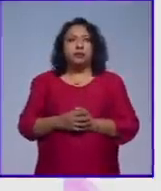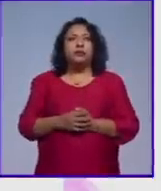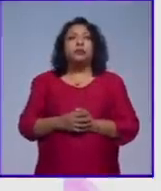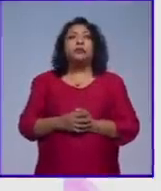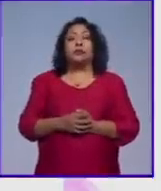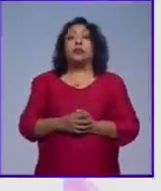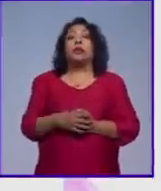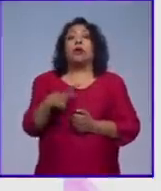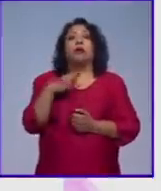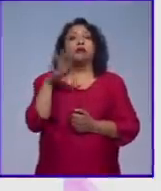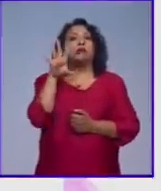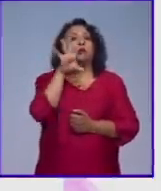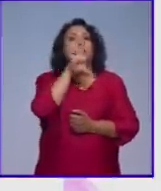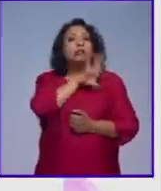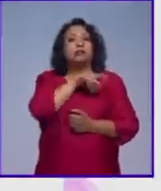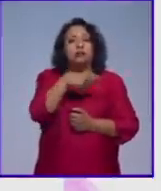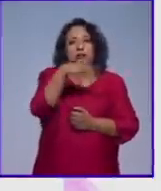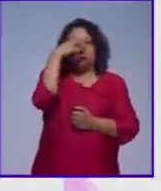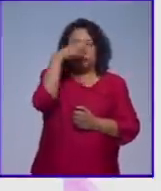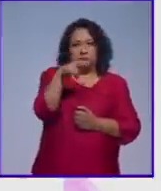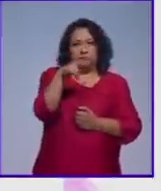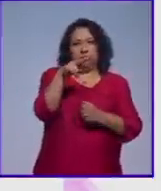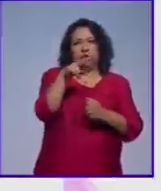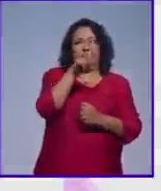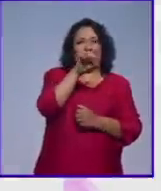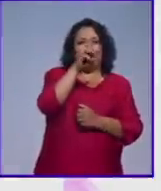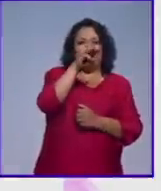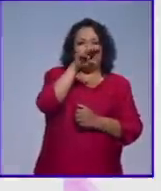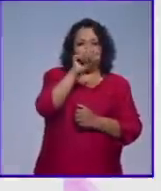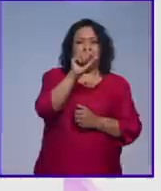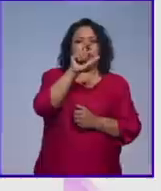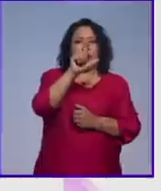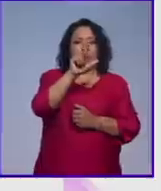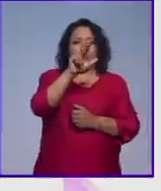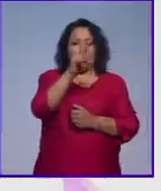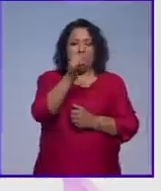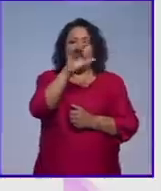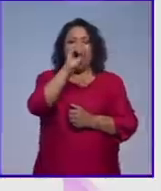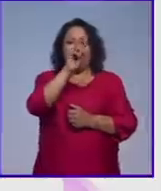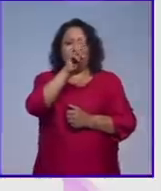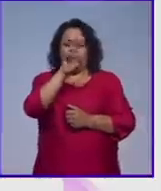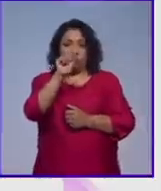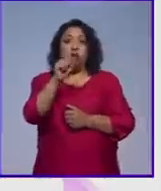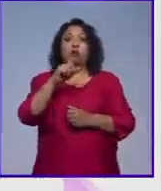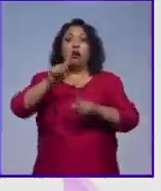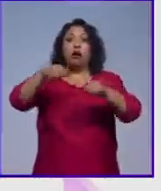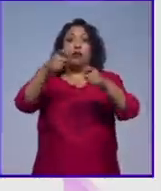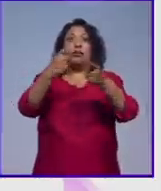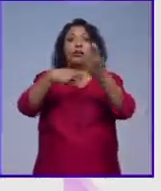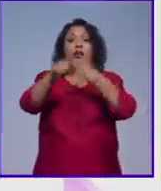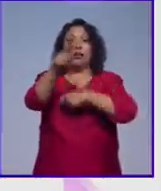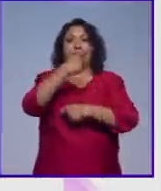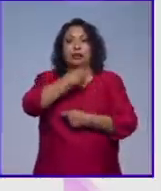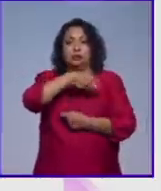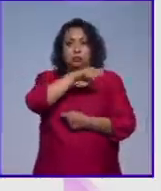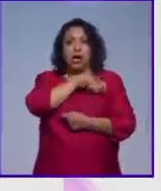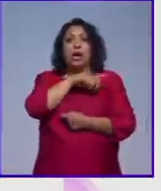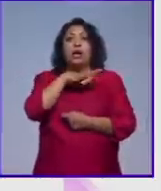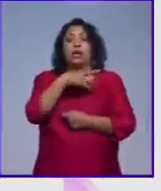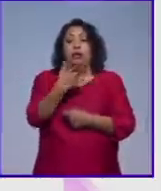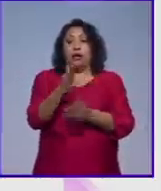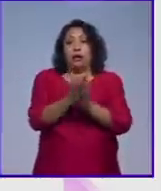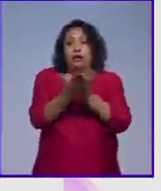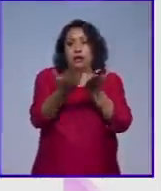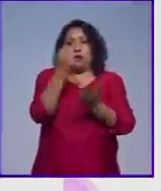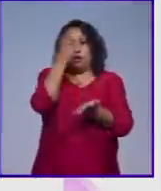Tras la exitosa acogida que tuvo en México la novela Demencia, de Eloy Urroz, llega a las librerías españolas. Para esta obra, el